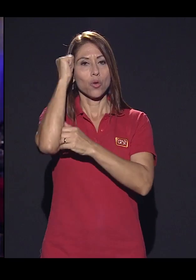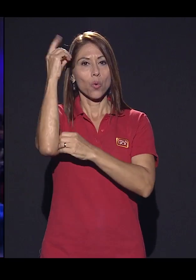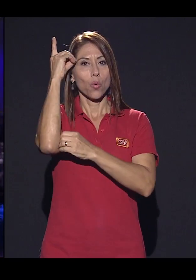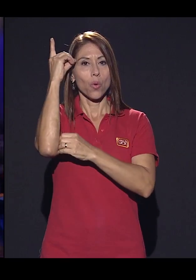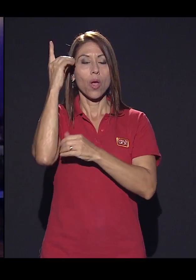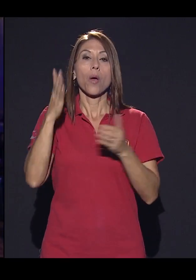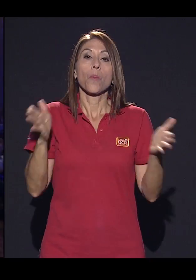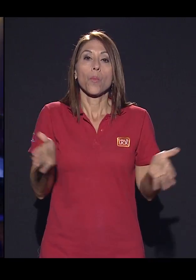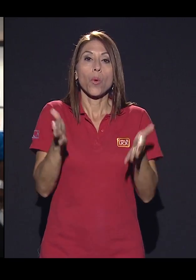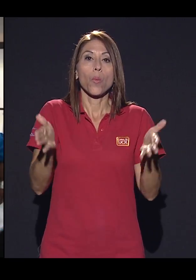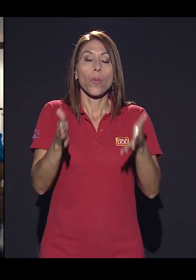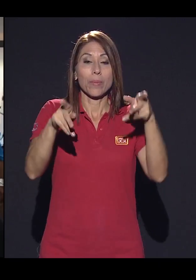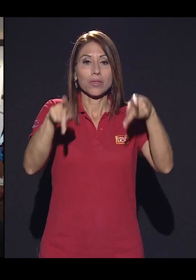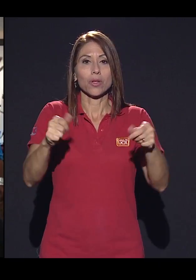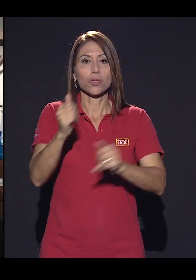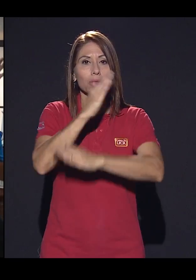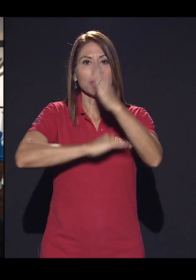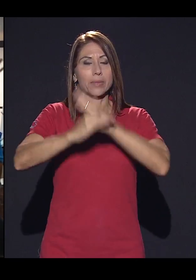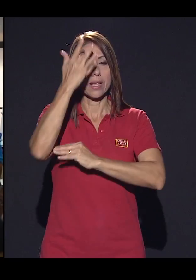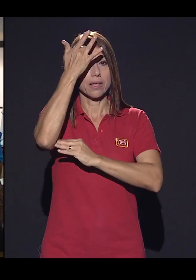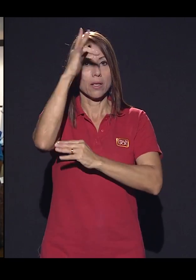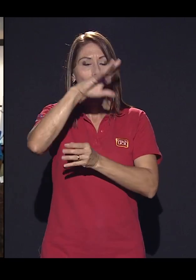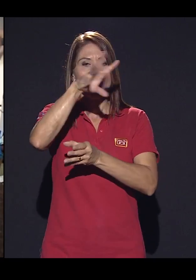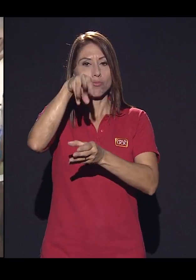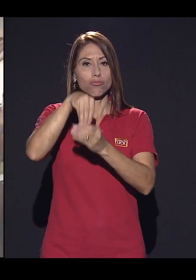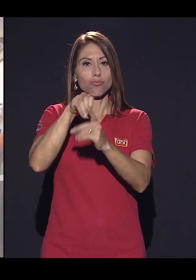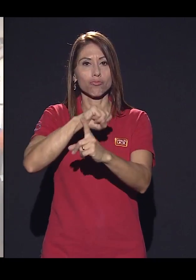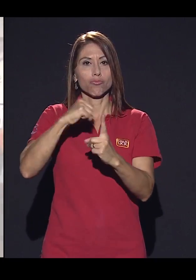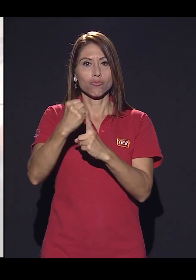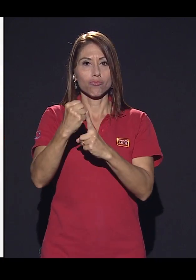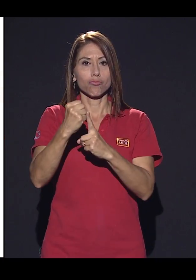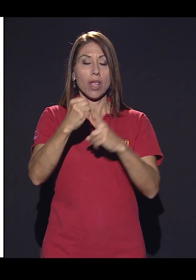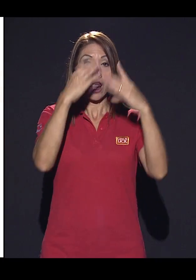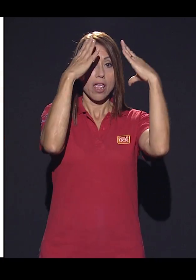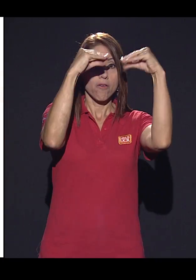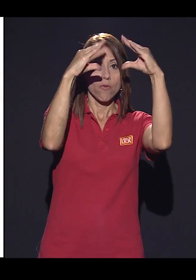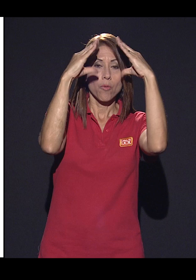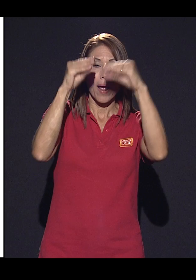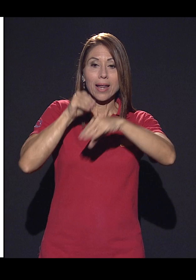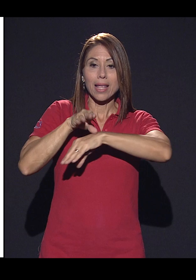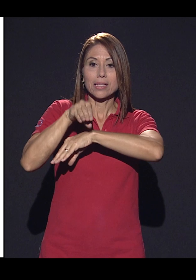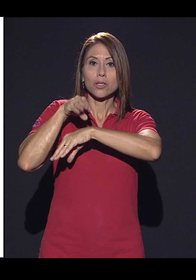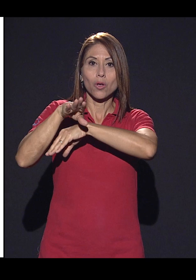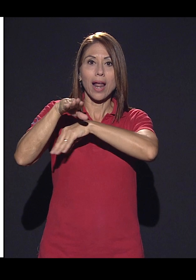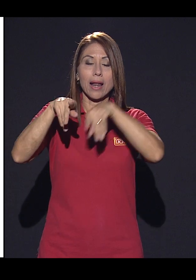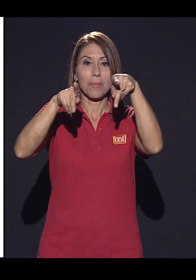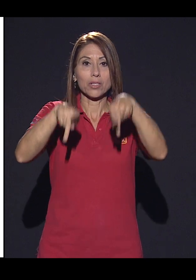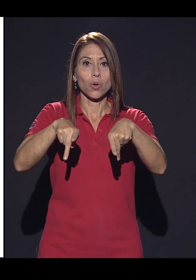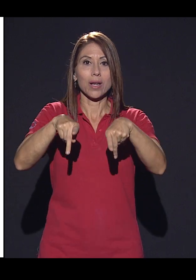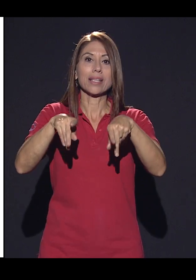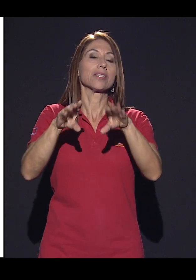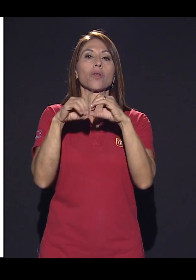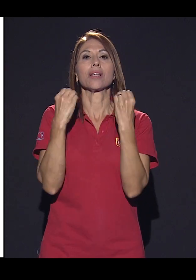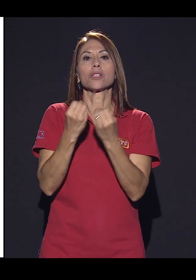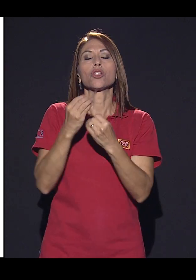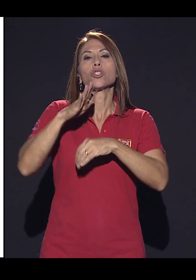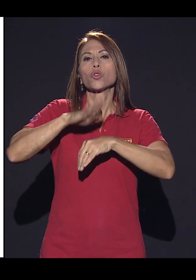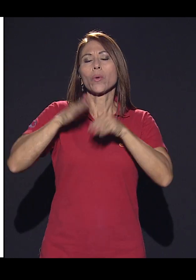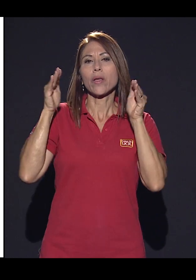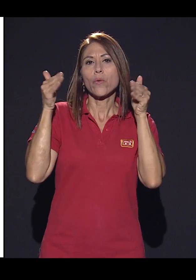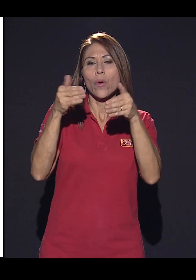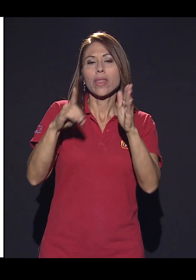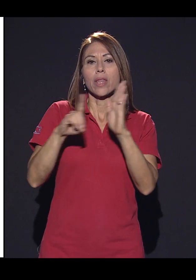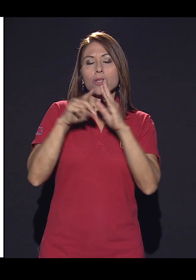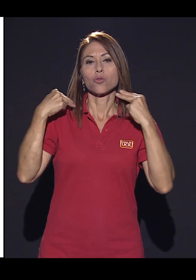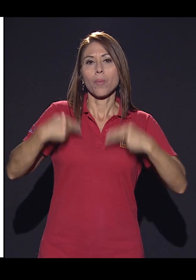de las personas con discapacidad intelectual, al informar y asesorar a instituciones e individuos sobre el enfoque de derechos humanos para entender